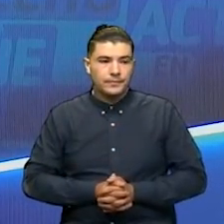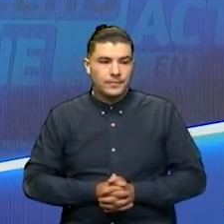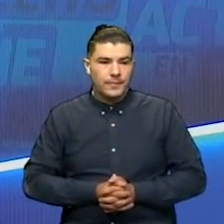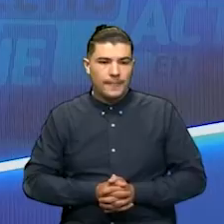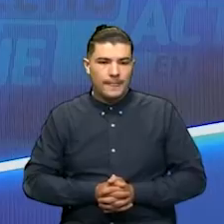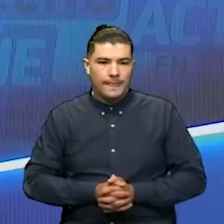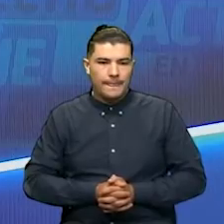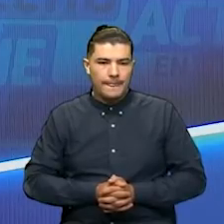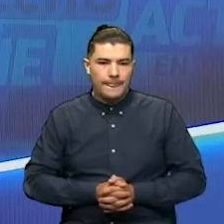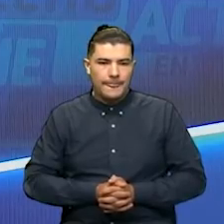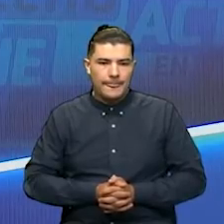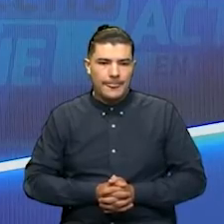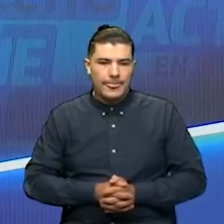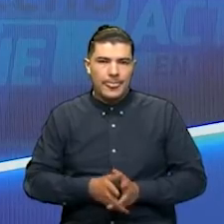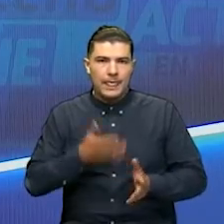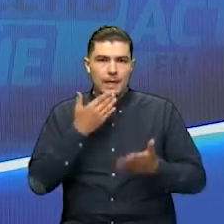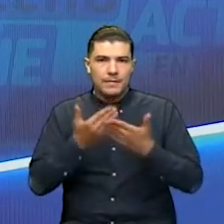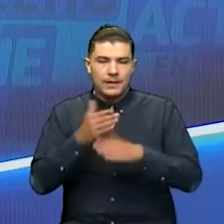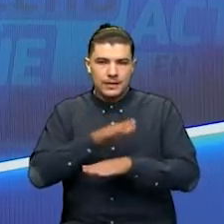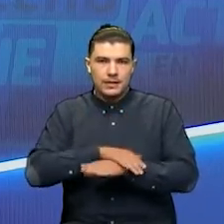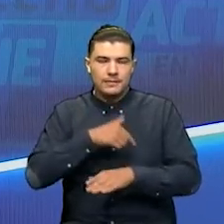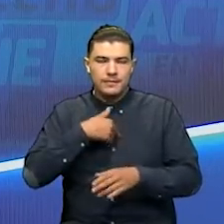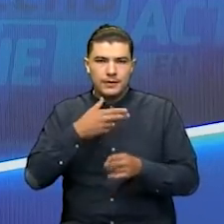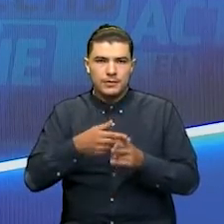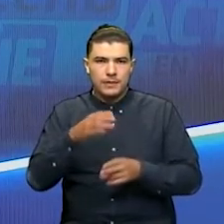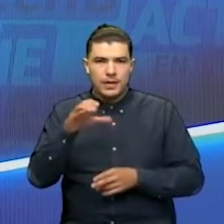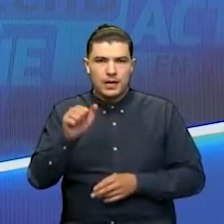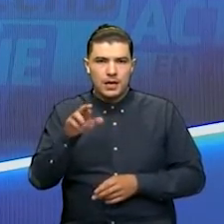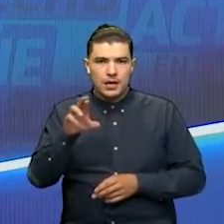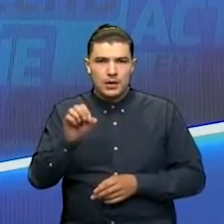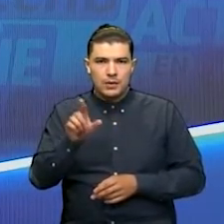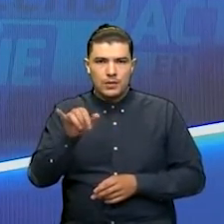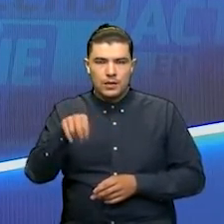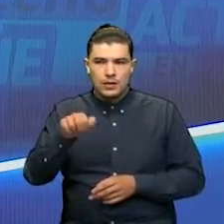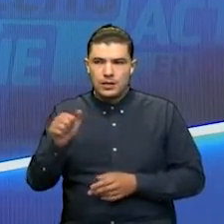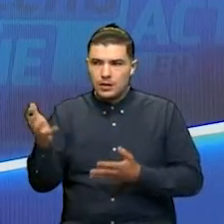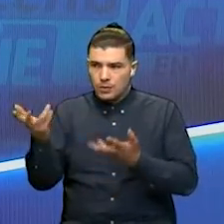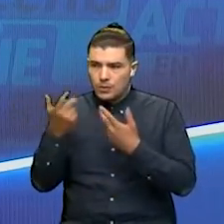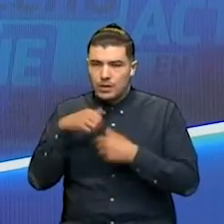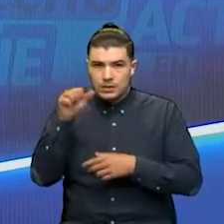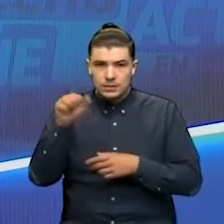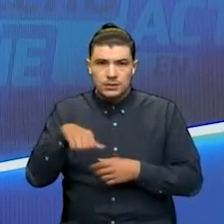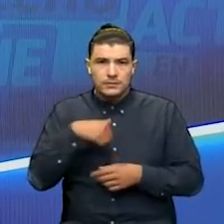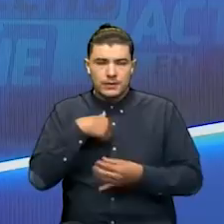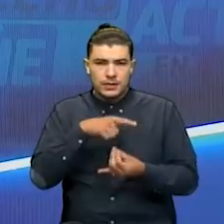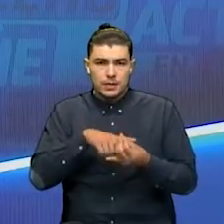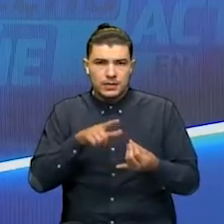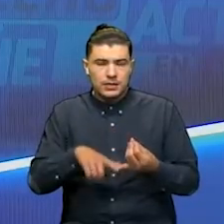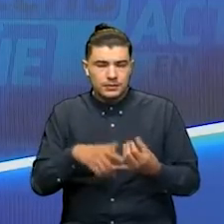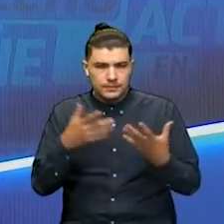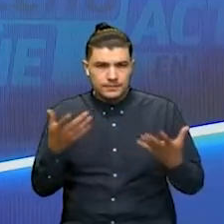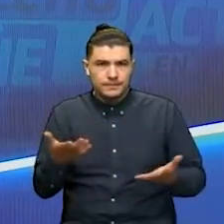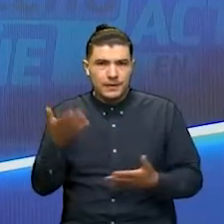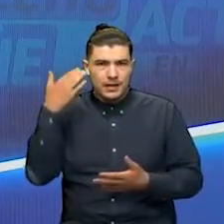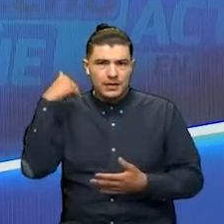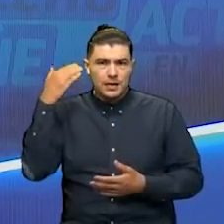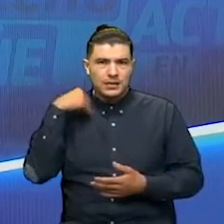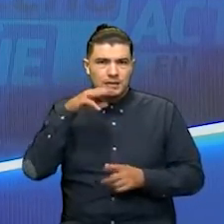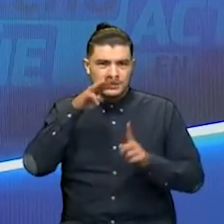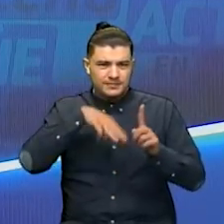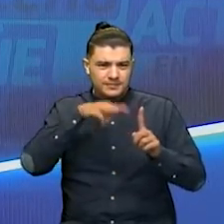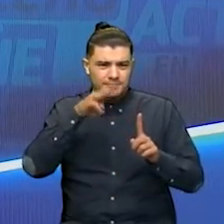Bájele al volumen. Buenas tardes, soy Carolina Figueroa. Cuénteme. El caso es el siguiente. Hace